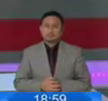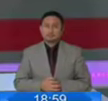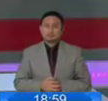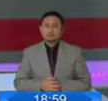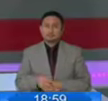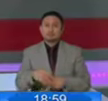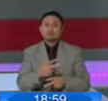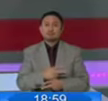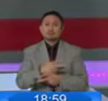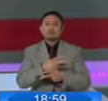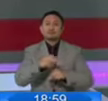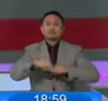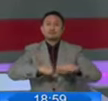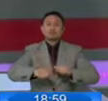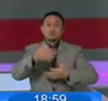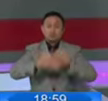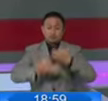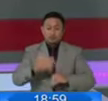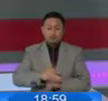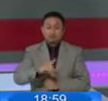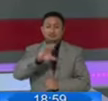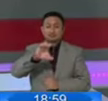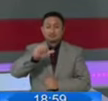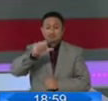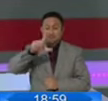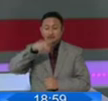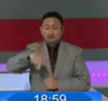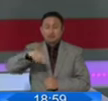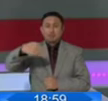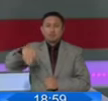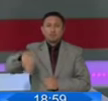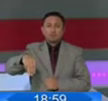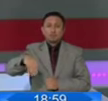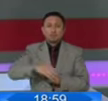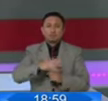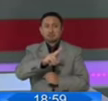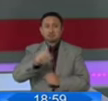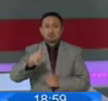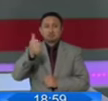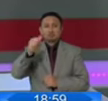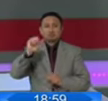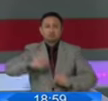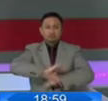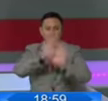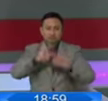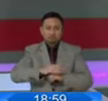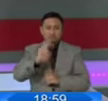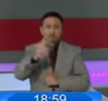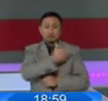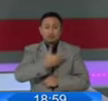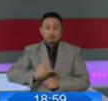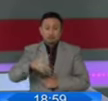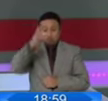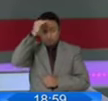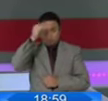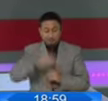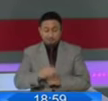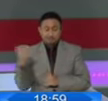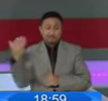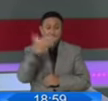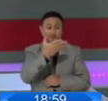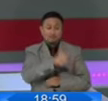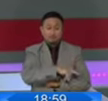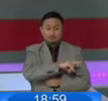El Consejo de Administración Legislativa CAL convocó para este miércoles 21 de junio a las 10 de la mañana al vicepresidente de la República, Jorge Glass, para